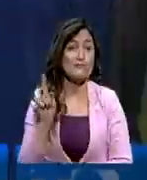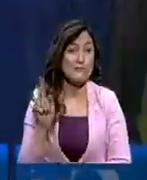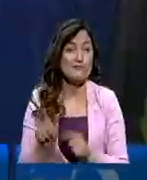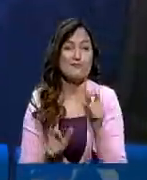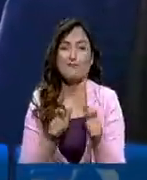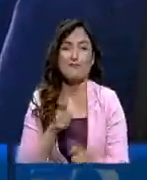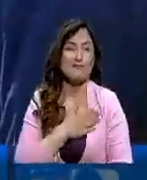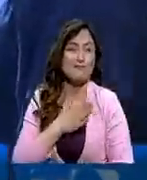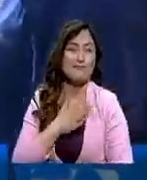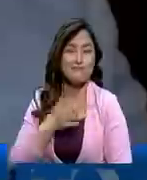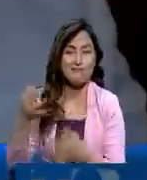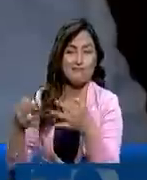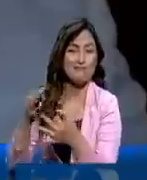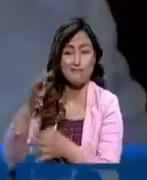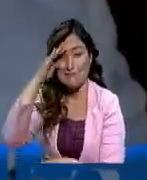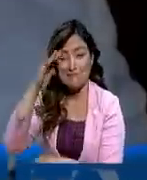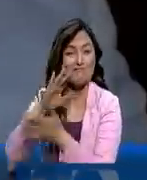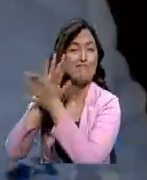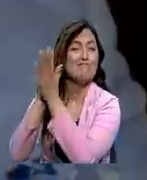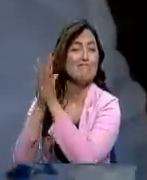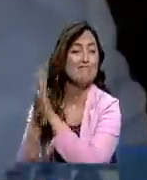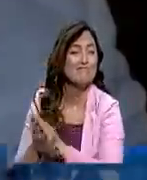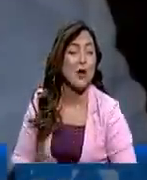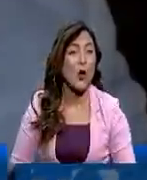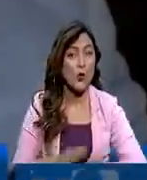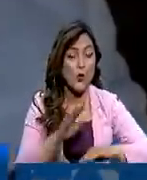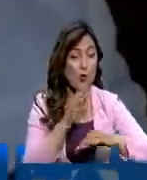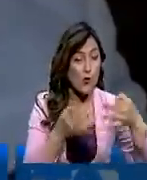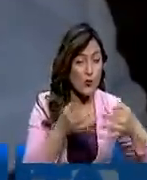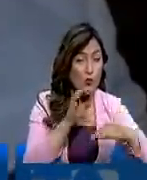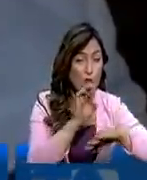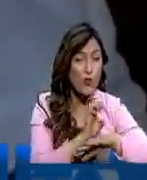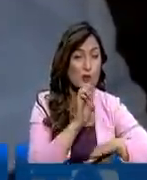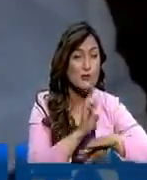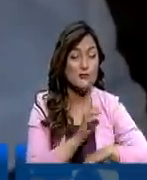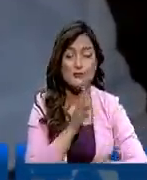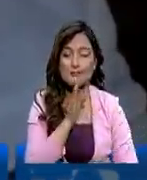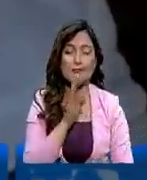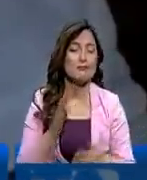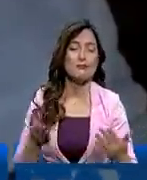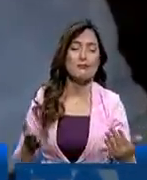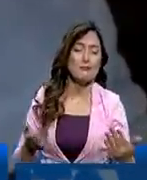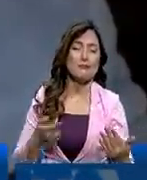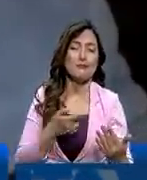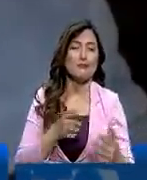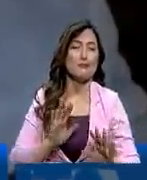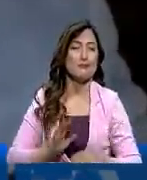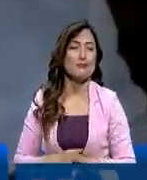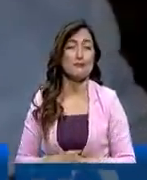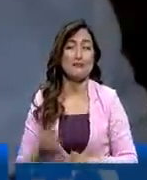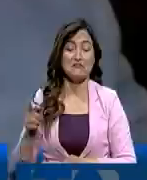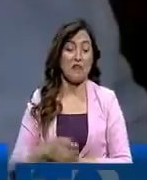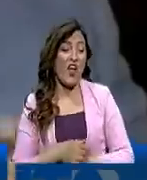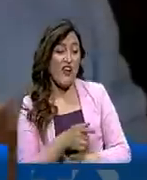no confían en la justicia. La justicia ecuatoriana levanta permanentemente lo que yo siempre he denominado, levanta la bandera de la